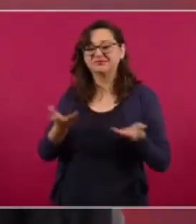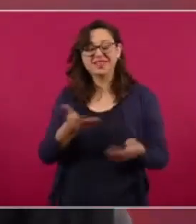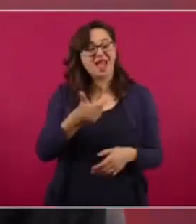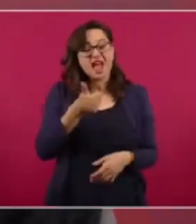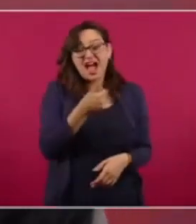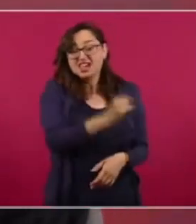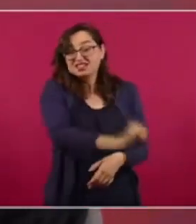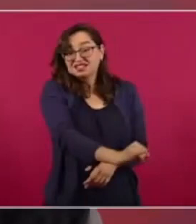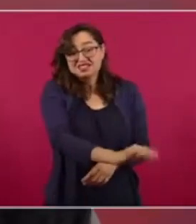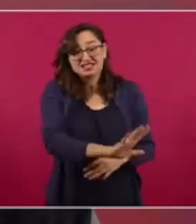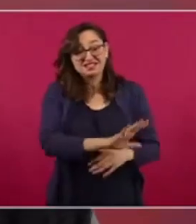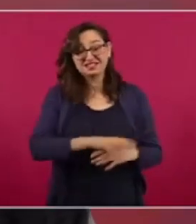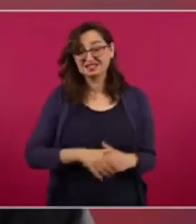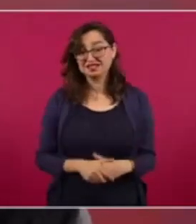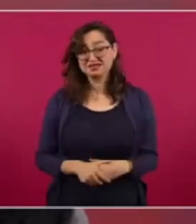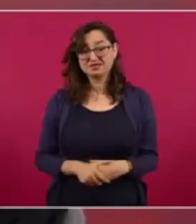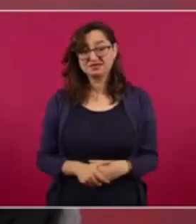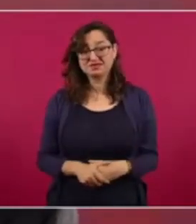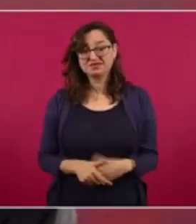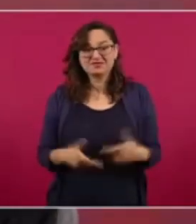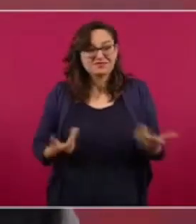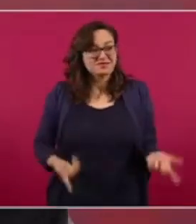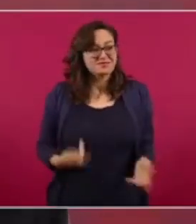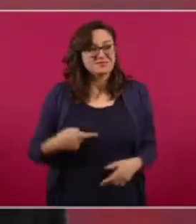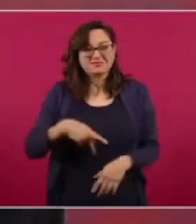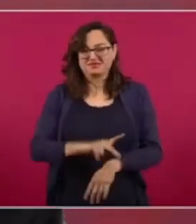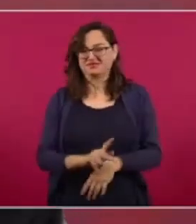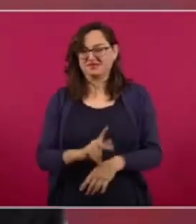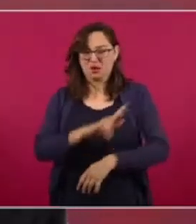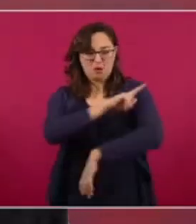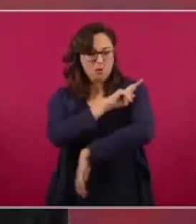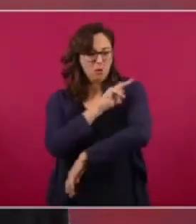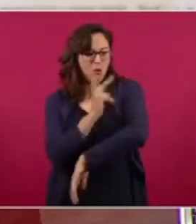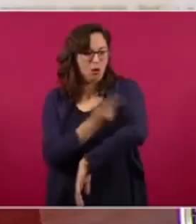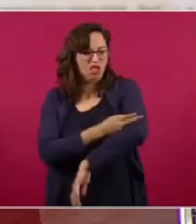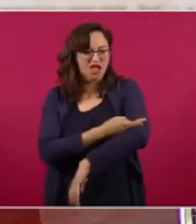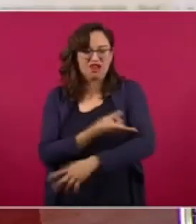Ahí está la esencia de todo.